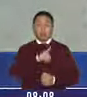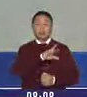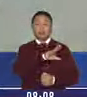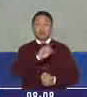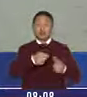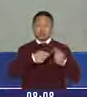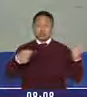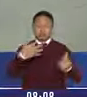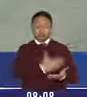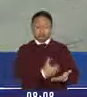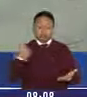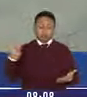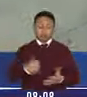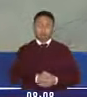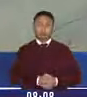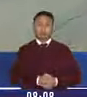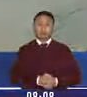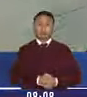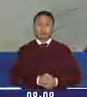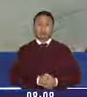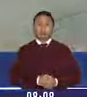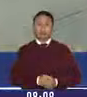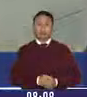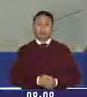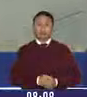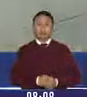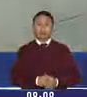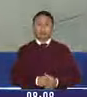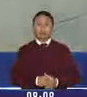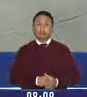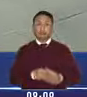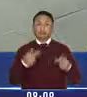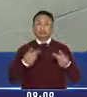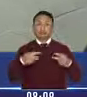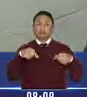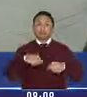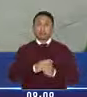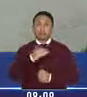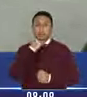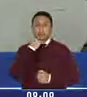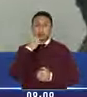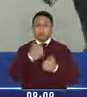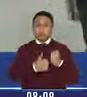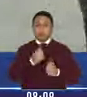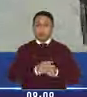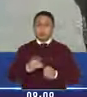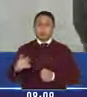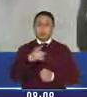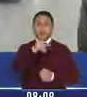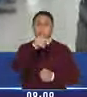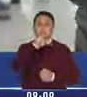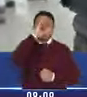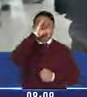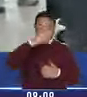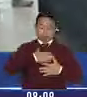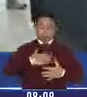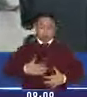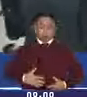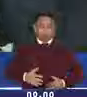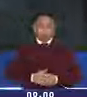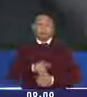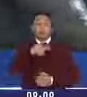armas blancas del espacio público. También hemos tenido algunas novedades en el registro de la Policía Nacional. Se ha podido